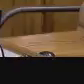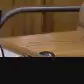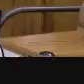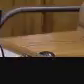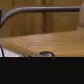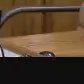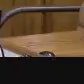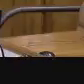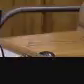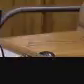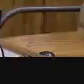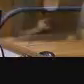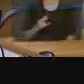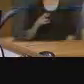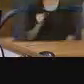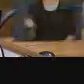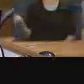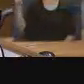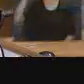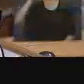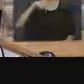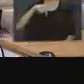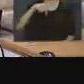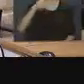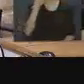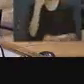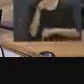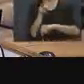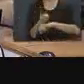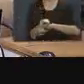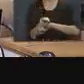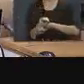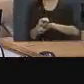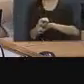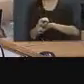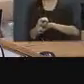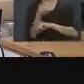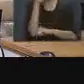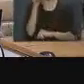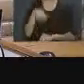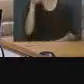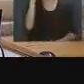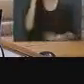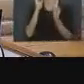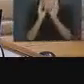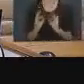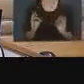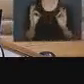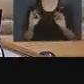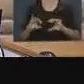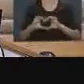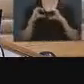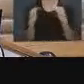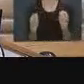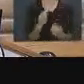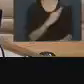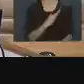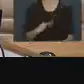de la illera que han venido a presenciar directamente esta sesión especial en la cámara de